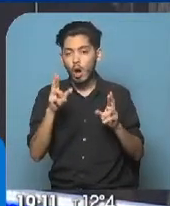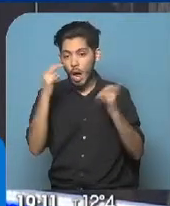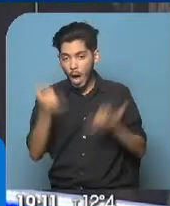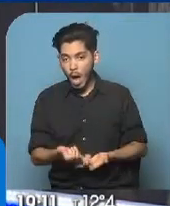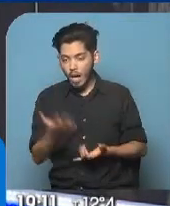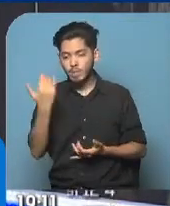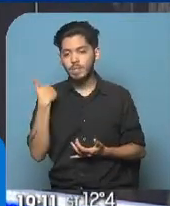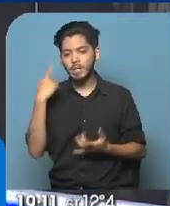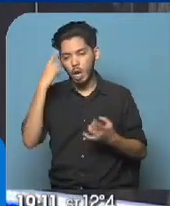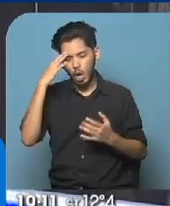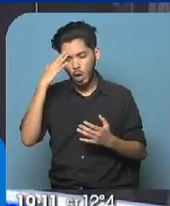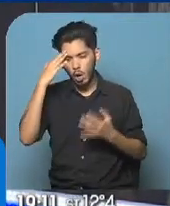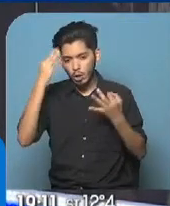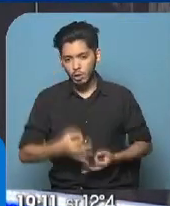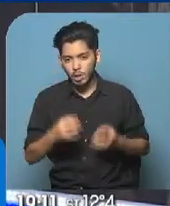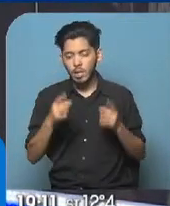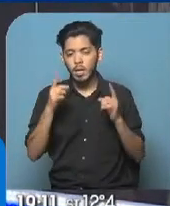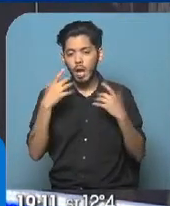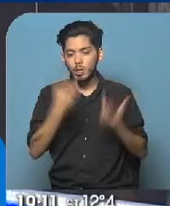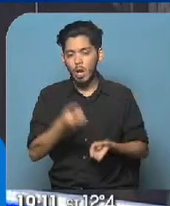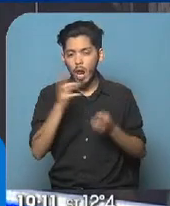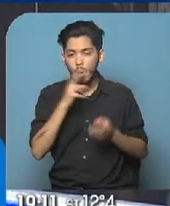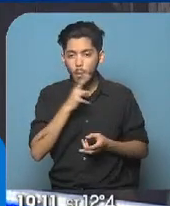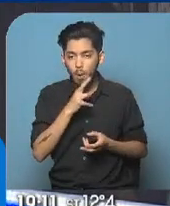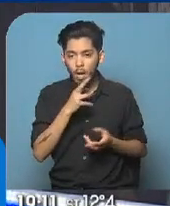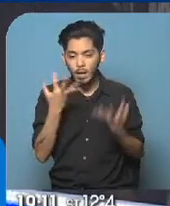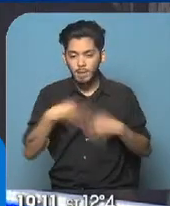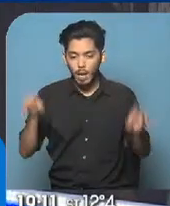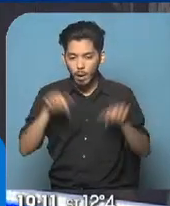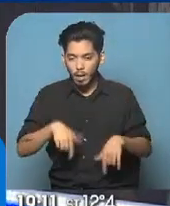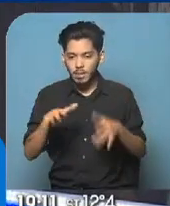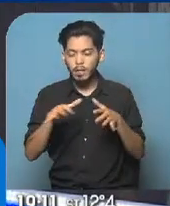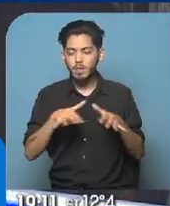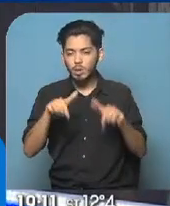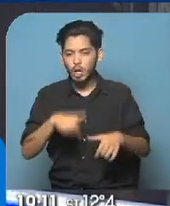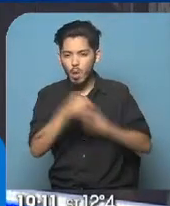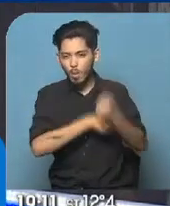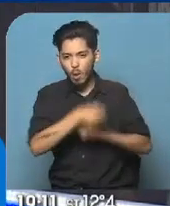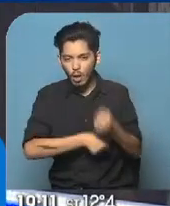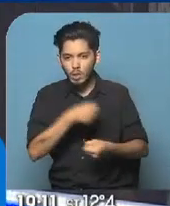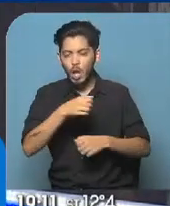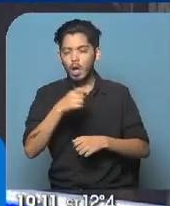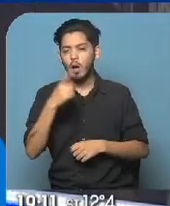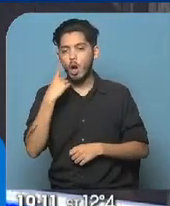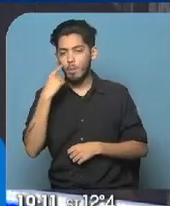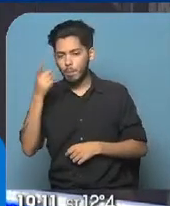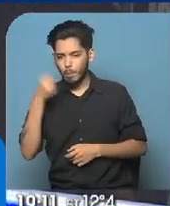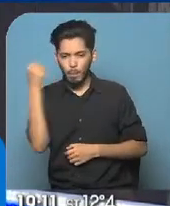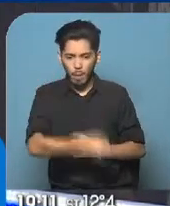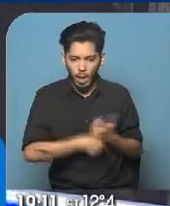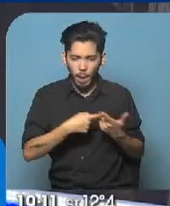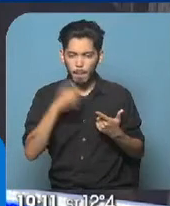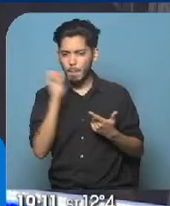que se pueda ayudar a las mujeres a salir de estos ciclos de violencia en donde los hombres pegan o